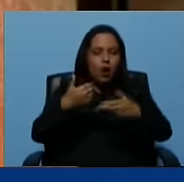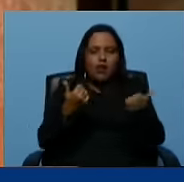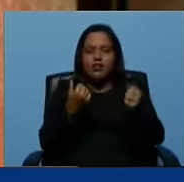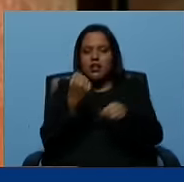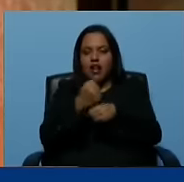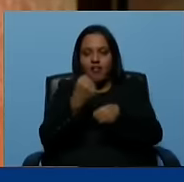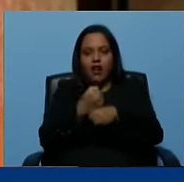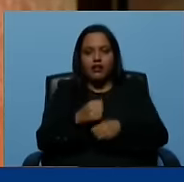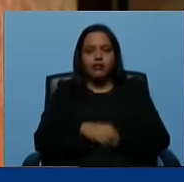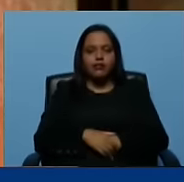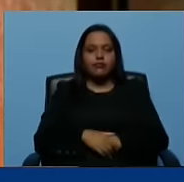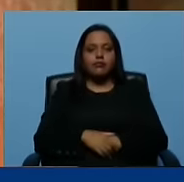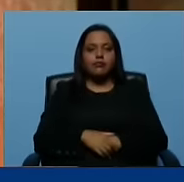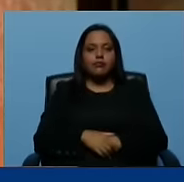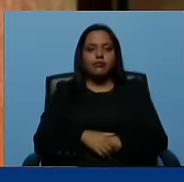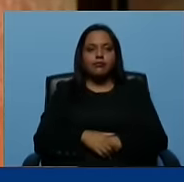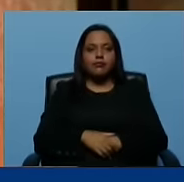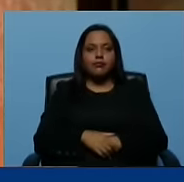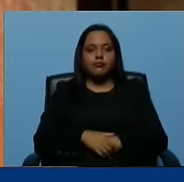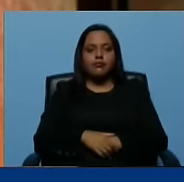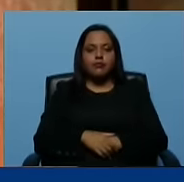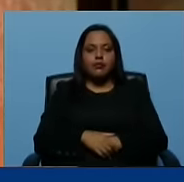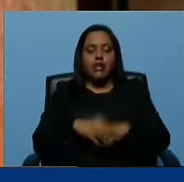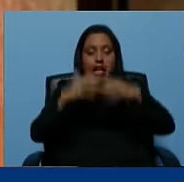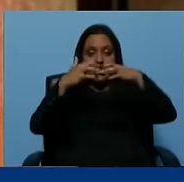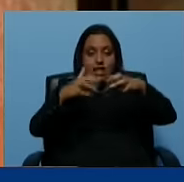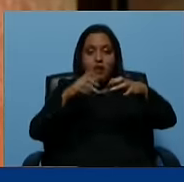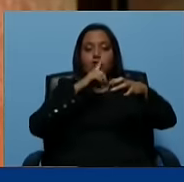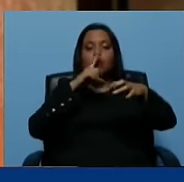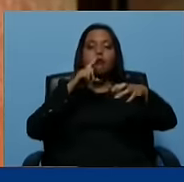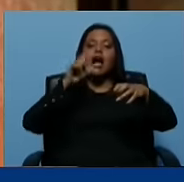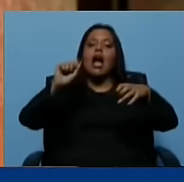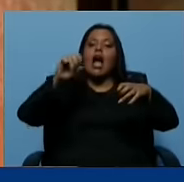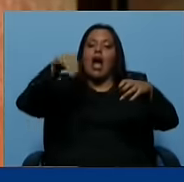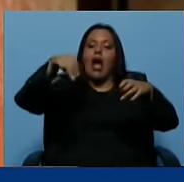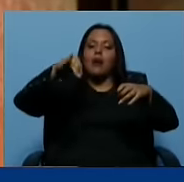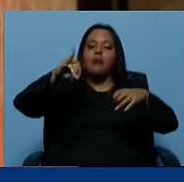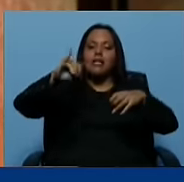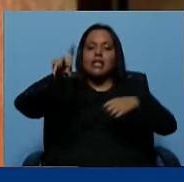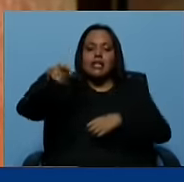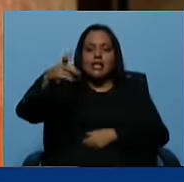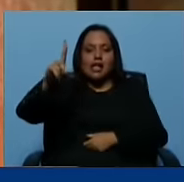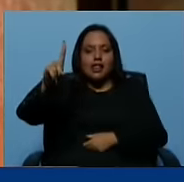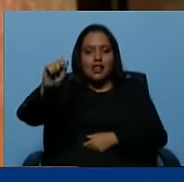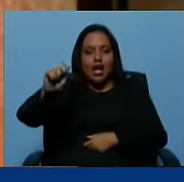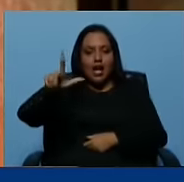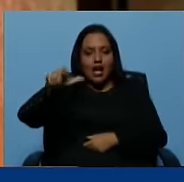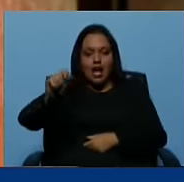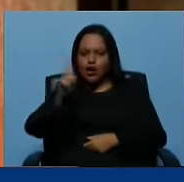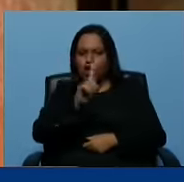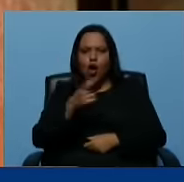amígdala cerebral, no la otra, la que está en el cerebro. Esa amígdala cerebral, digamos que